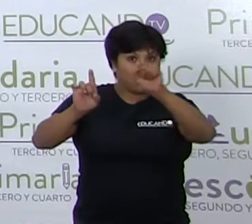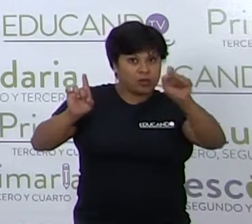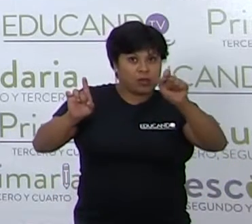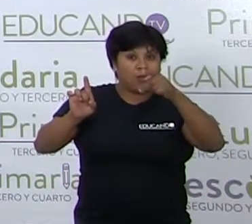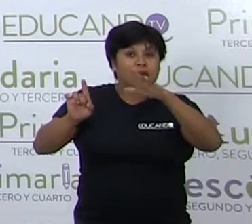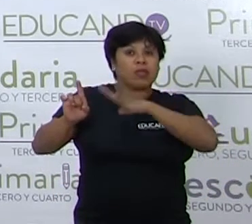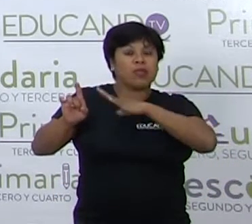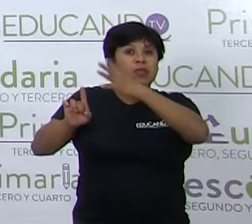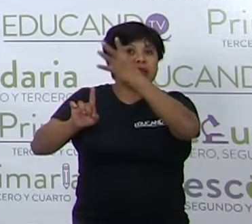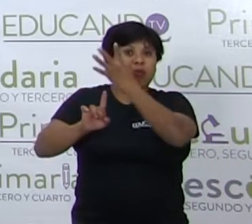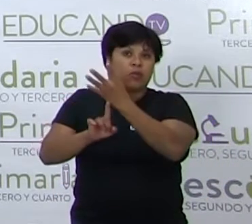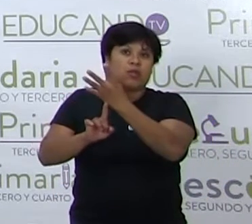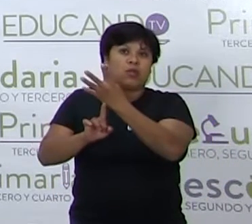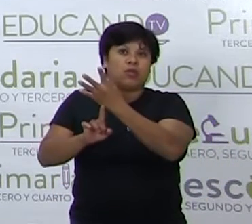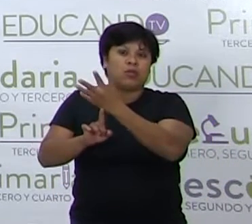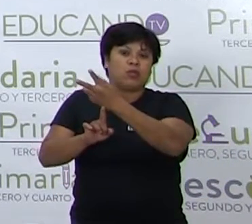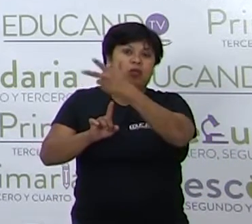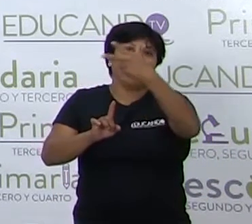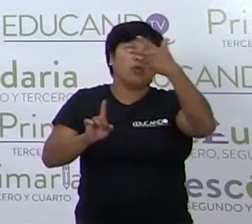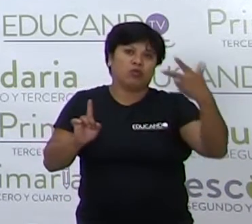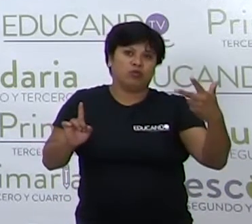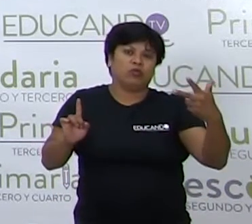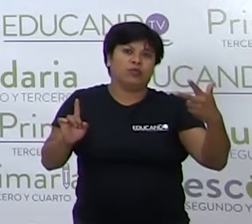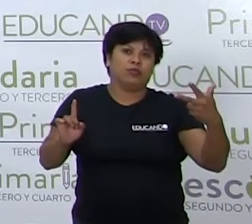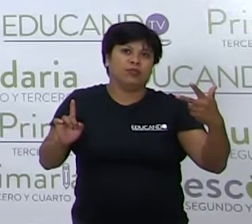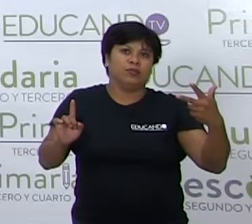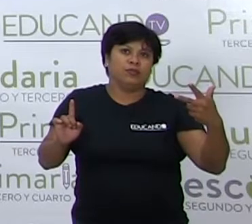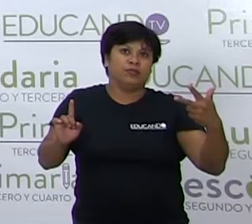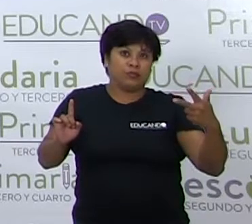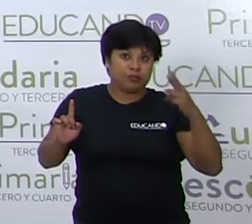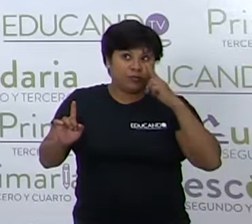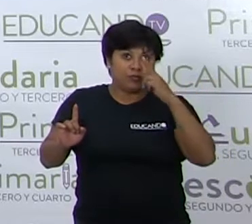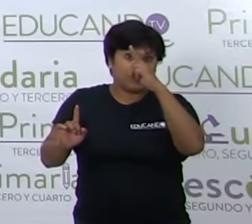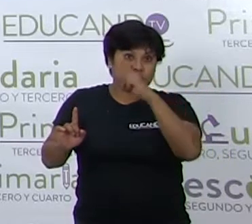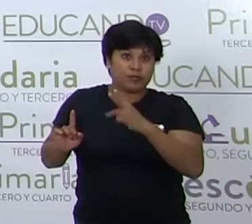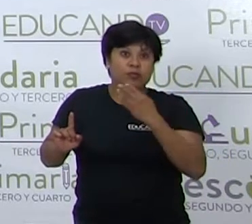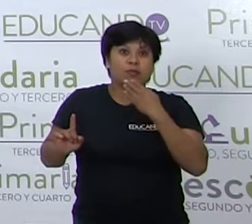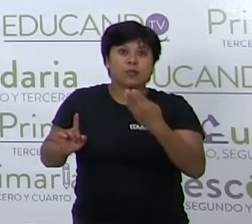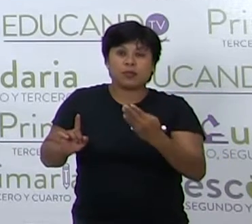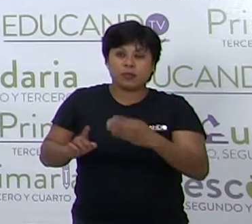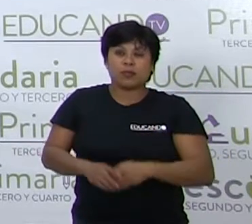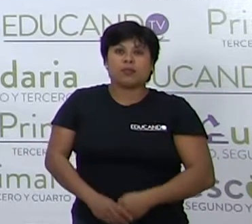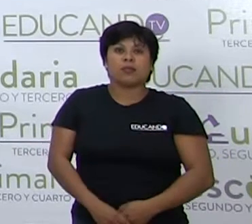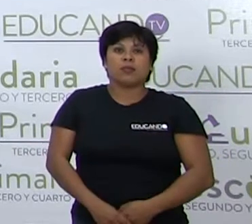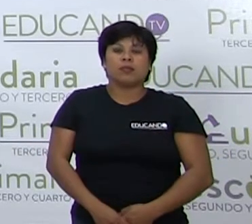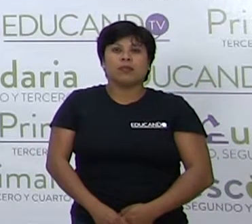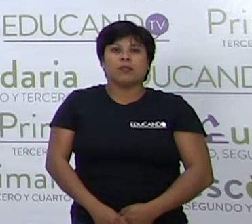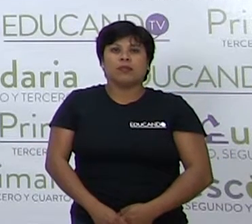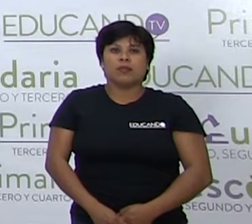del 4 al 8. Observa bien.